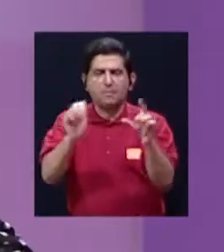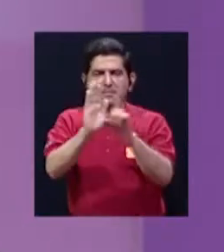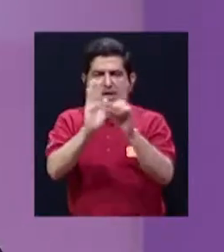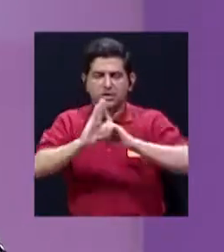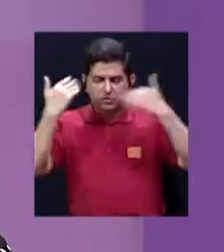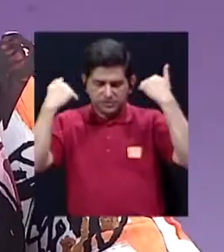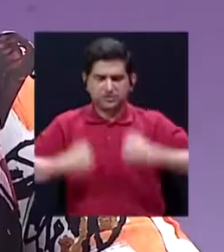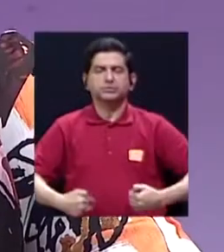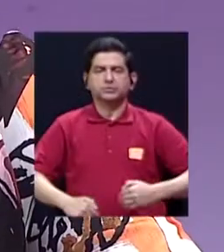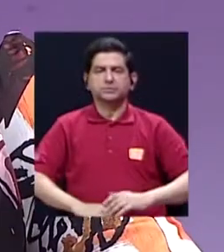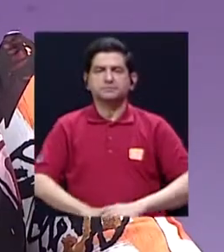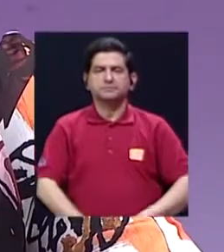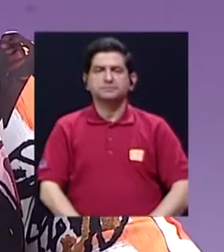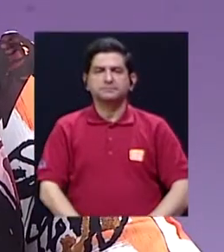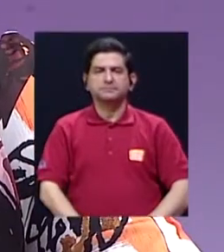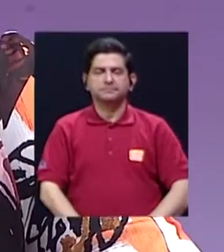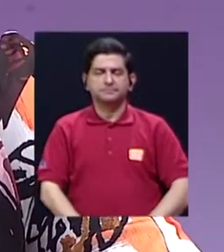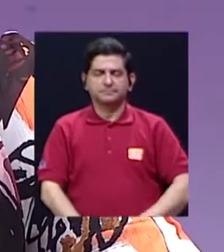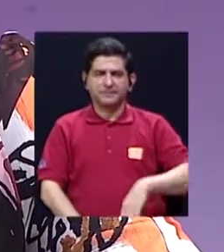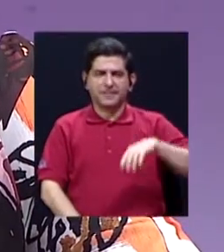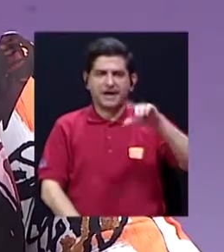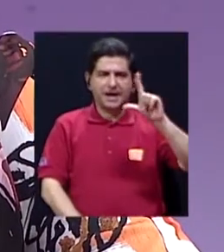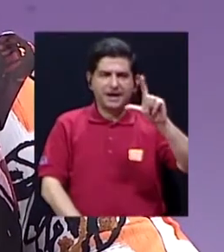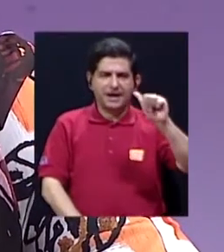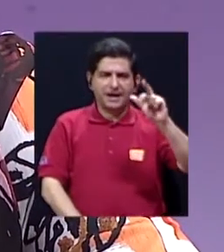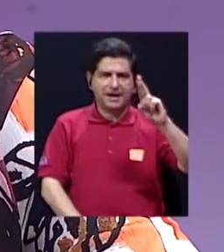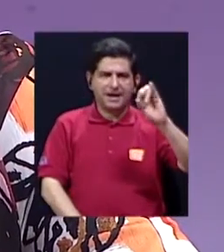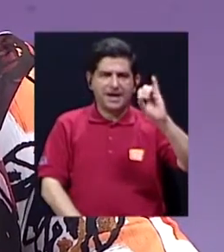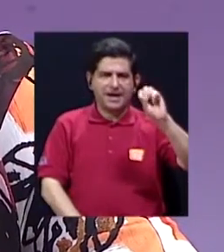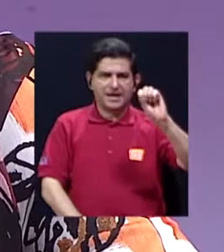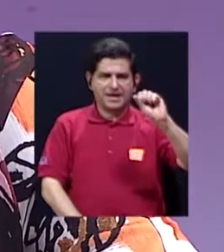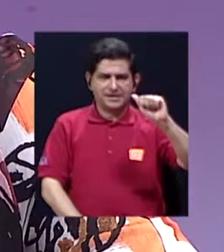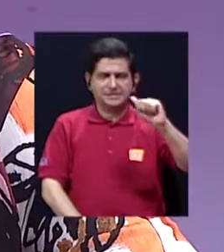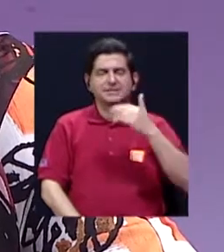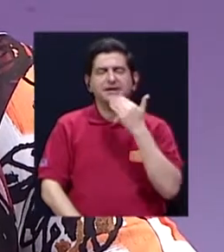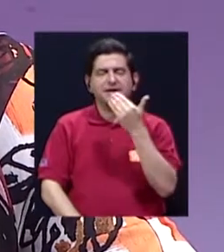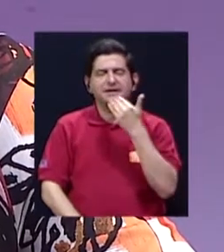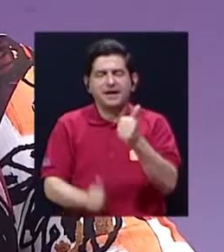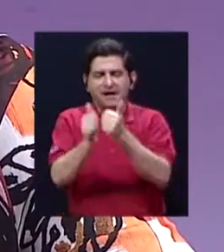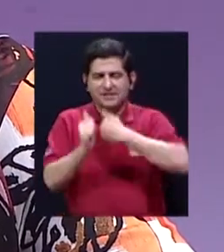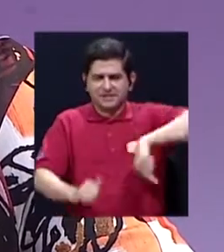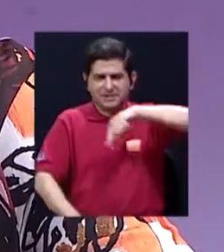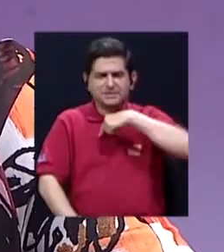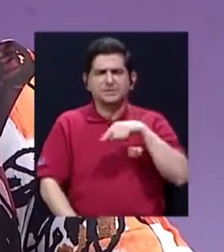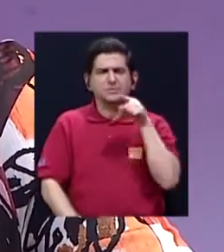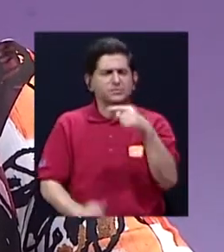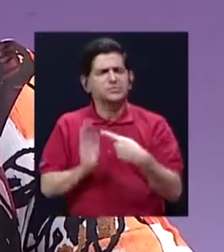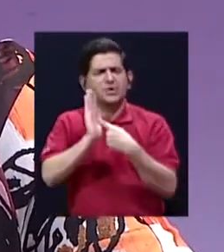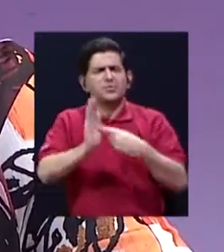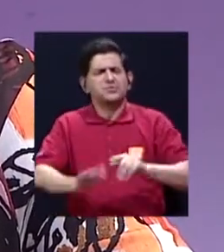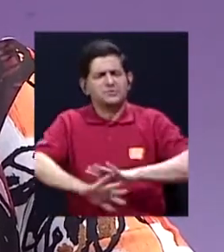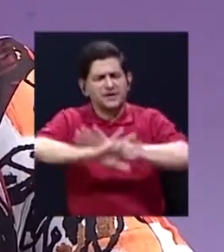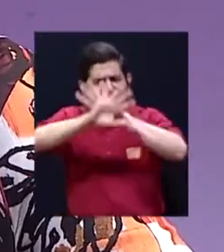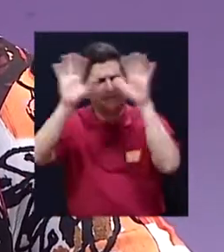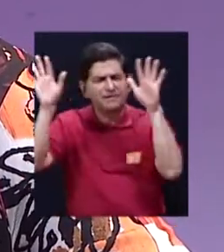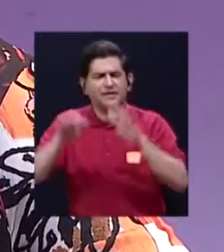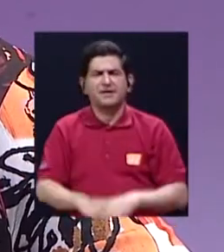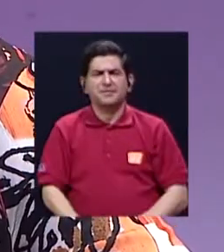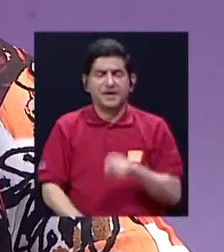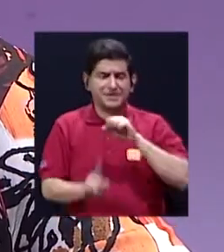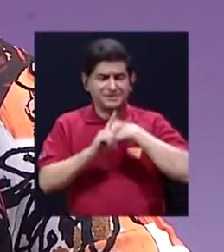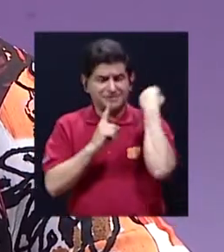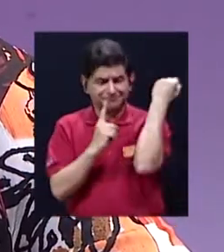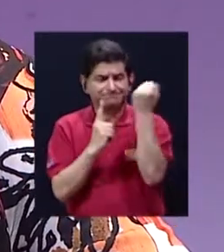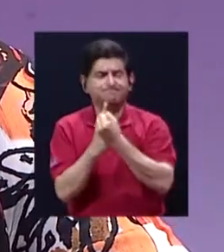derechos humanos. Larisa, muchas gracias por acompañarnos y por ser tan clara explicándonos esta